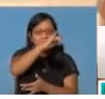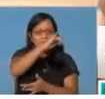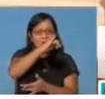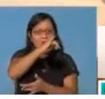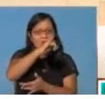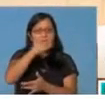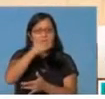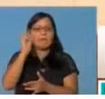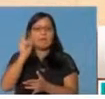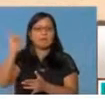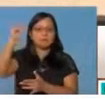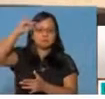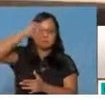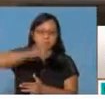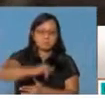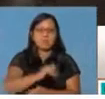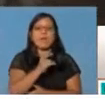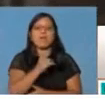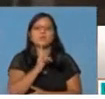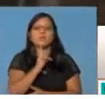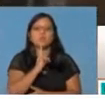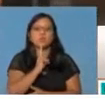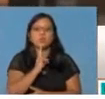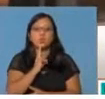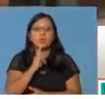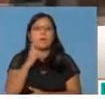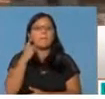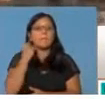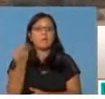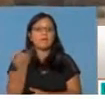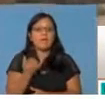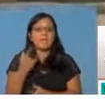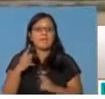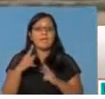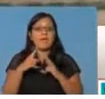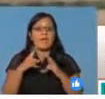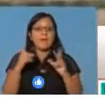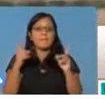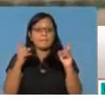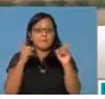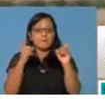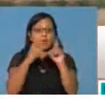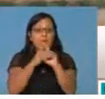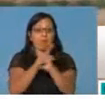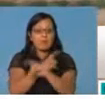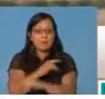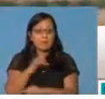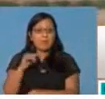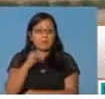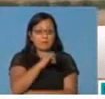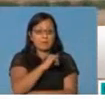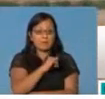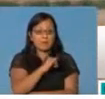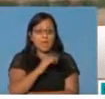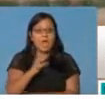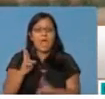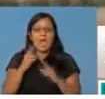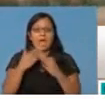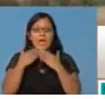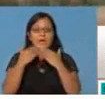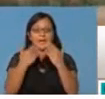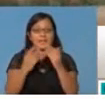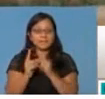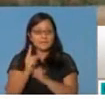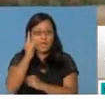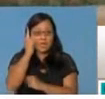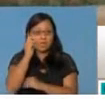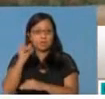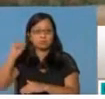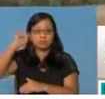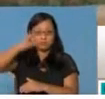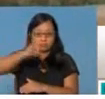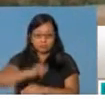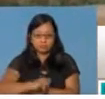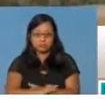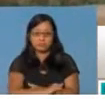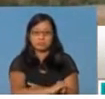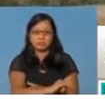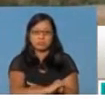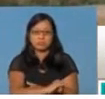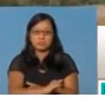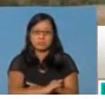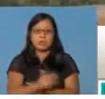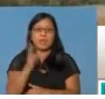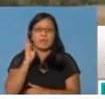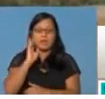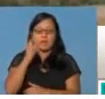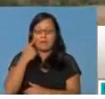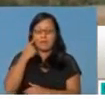que íbamos a aterrizar en Tucumán porque había problemas con el avión. Bueno, gracias a Dios que aterrizamos bien, y acá